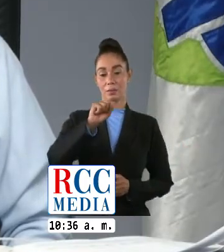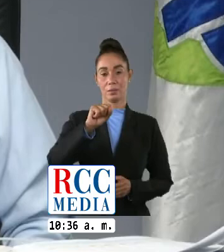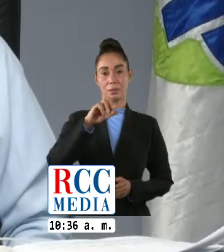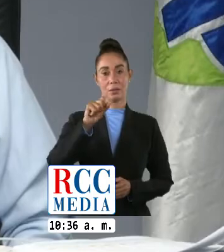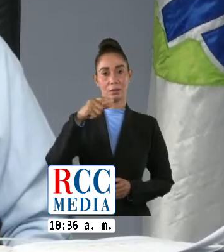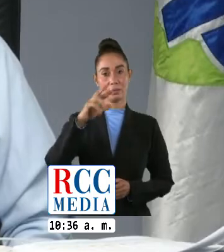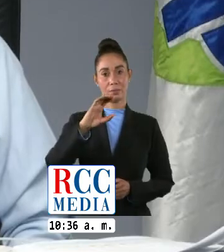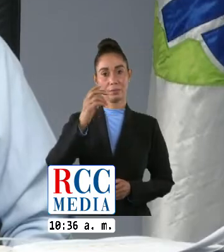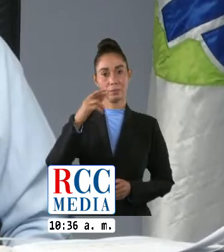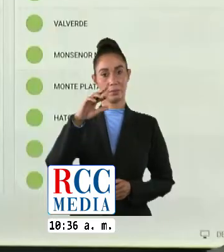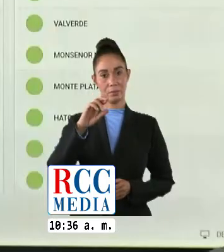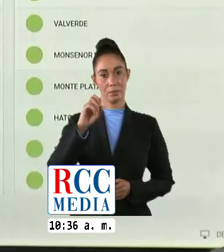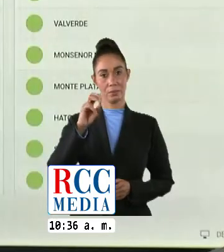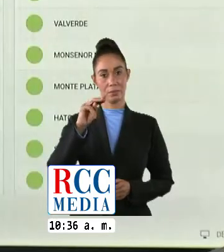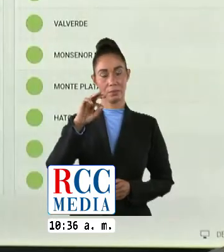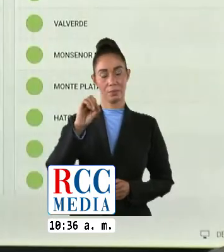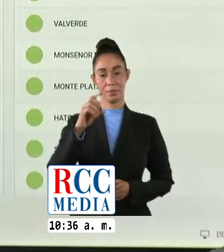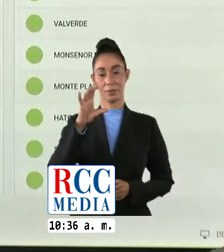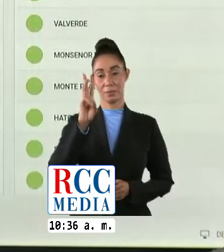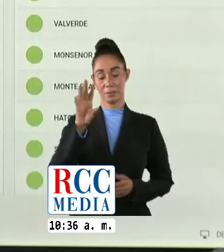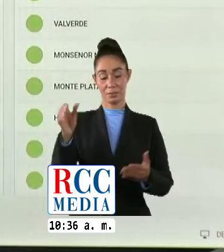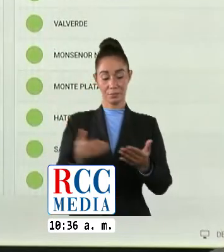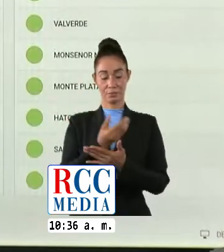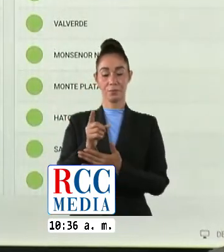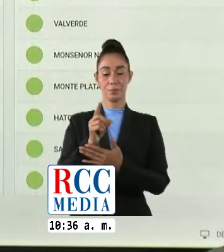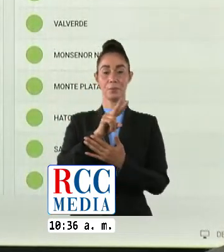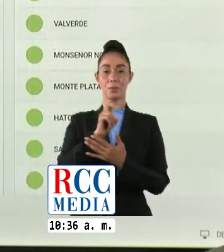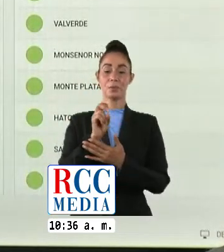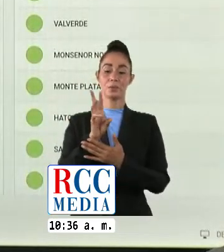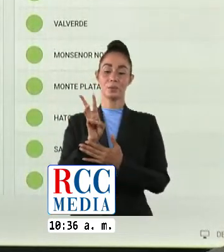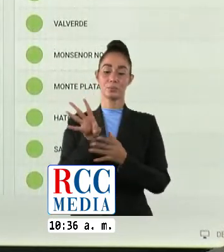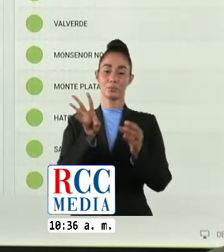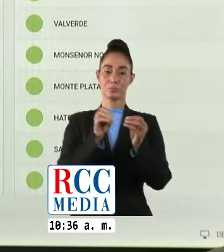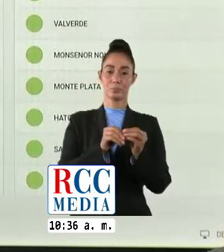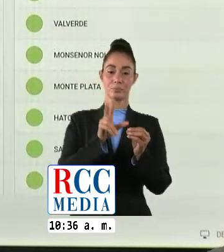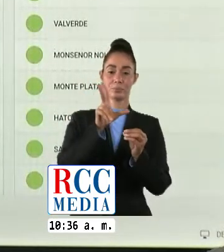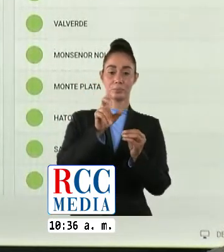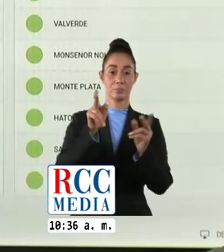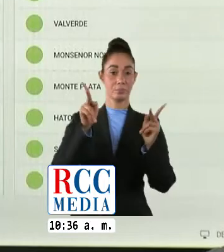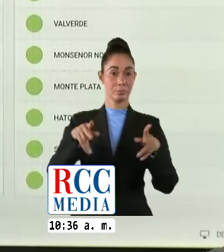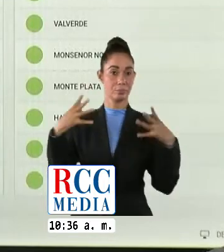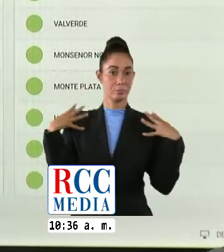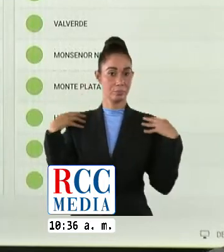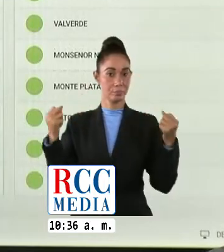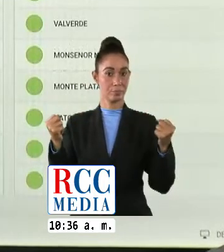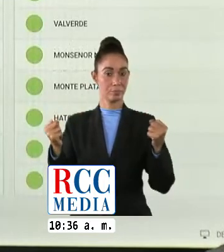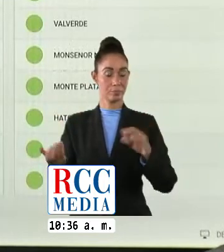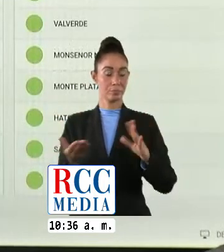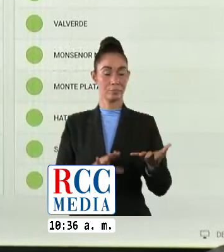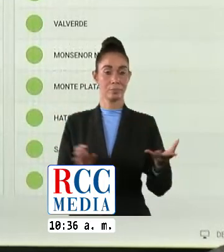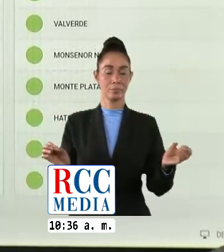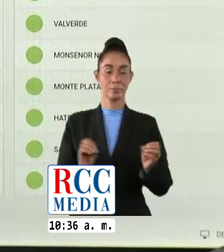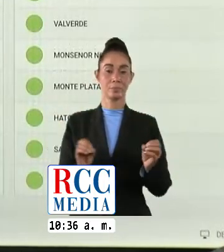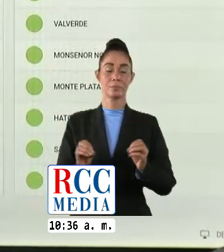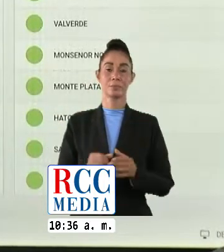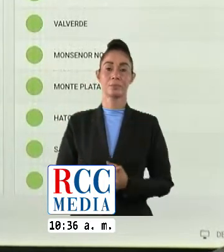nuevos, 206 acumulados, 30 recuperados, 0 fallecimiento.